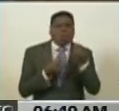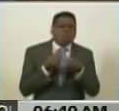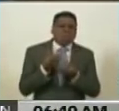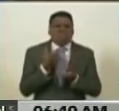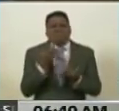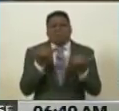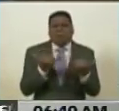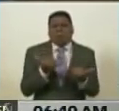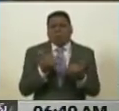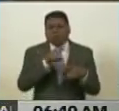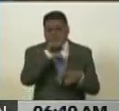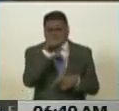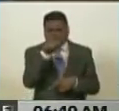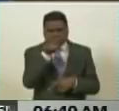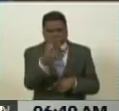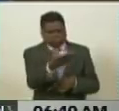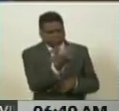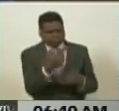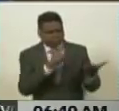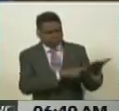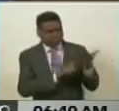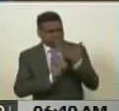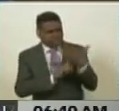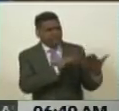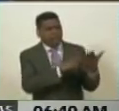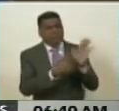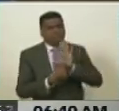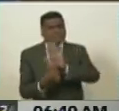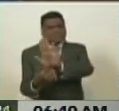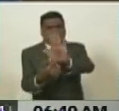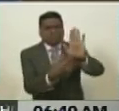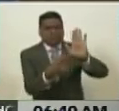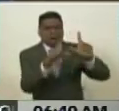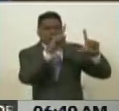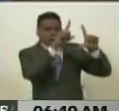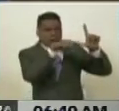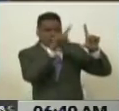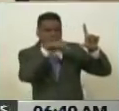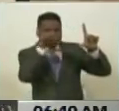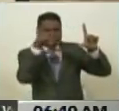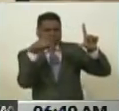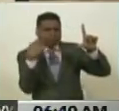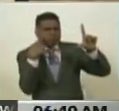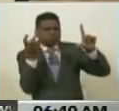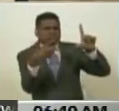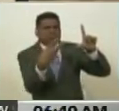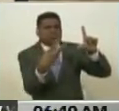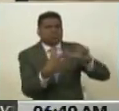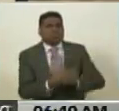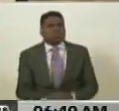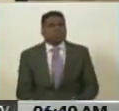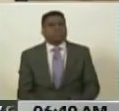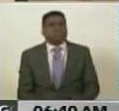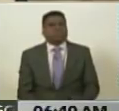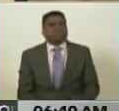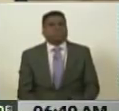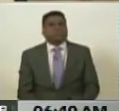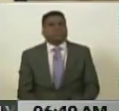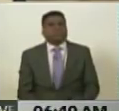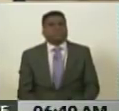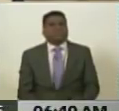tiene unas unas gráficas en las cuales podemos ver con claridad lo que ha sido esta política sistemática. Sí. Bueno, son son cifras incontrovertibles,